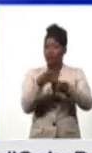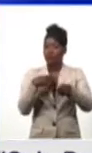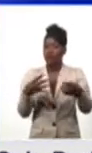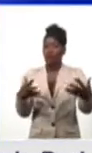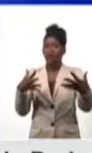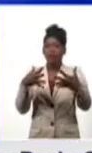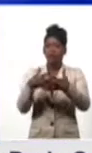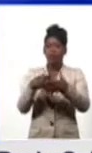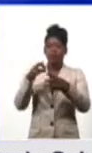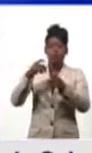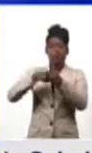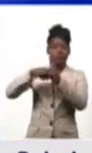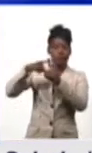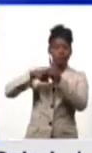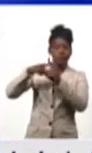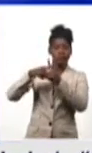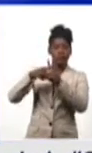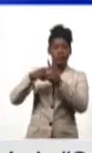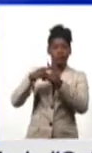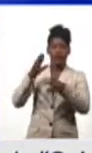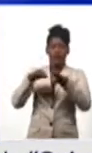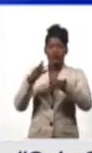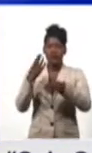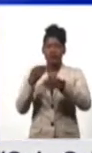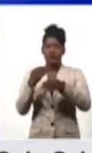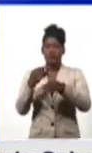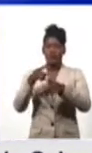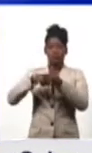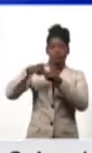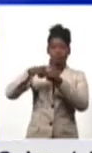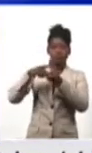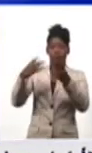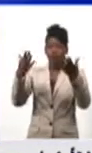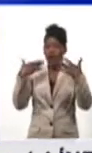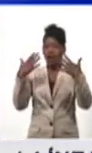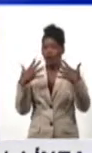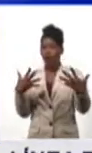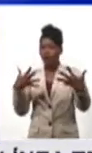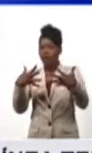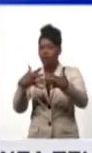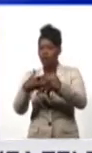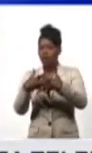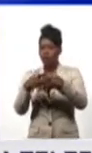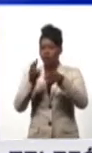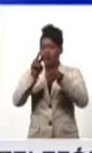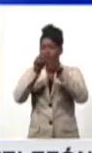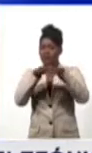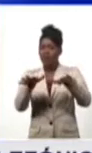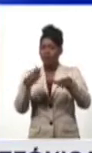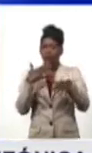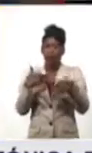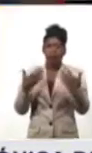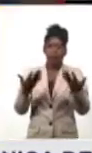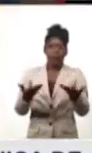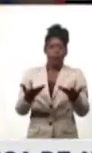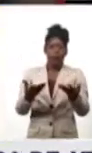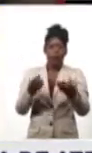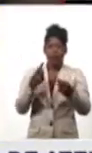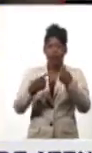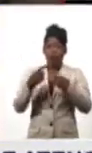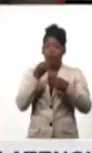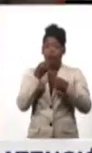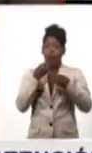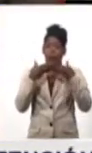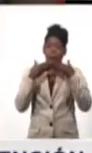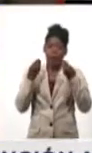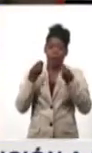se decía que las altas temperaturas... Exactamente. Entonces, las causas, como decía, para la pérdida de biodiversidad son múltiples. Tú